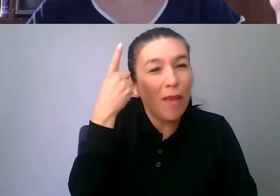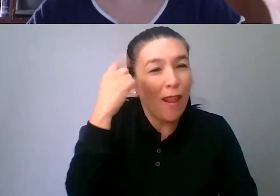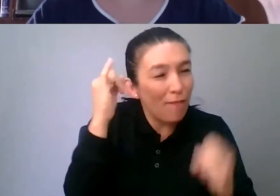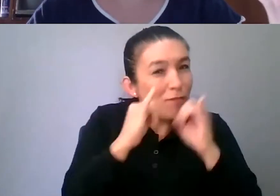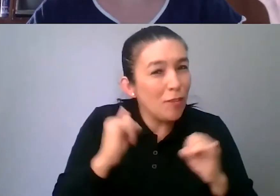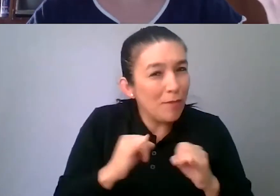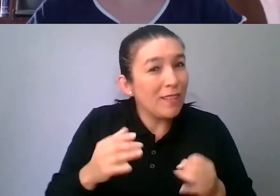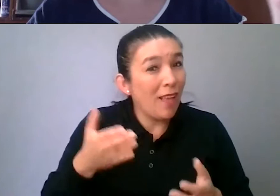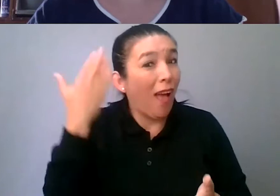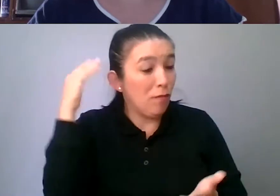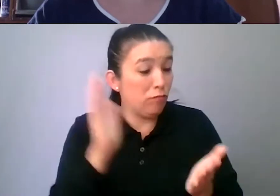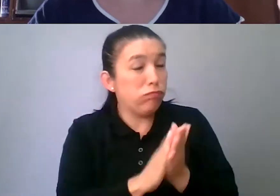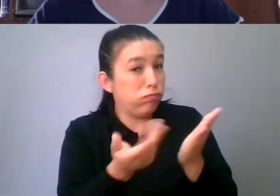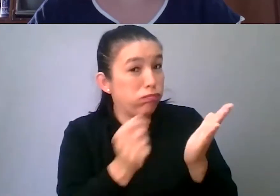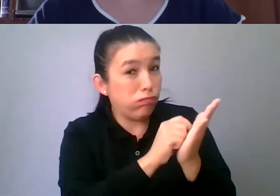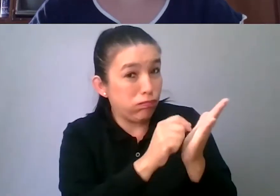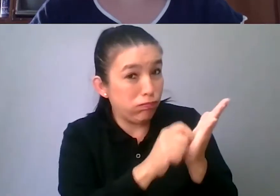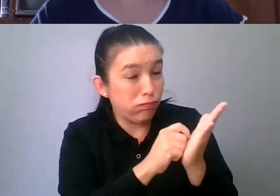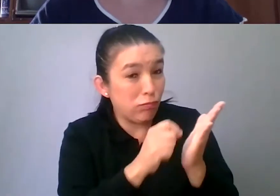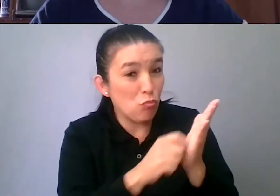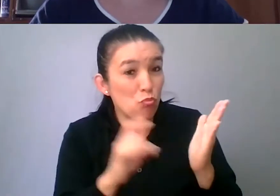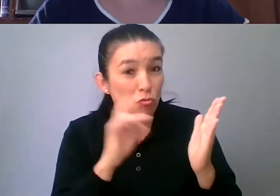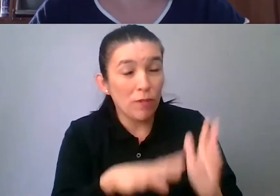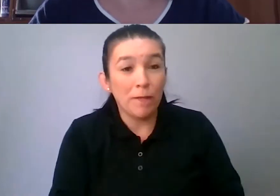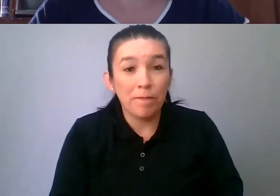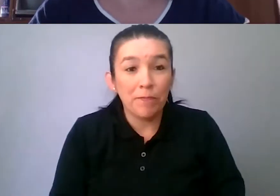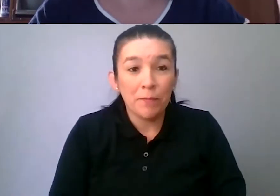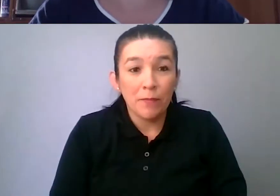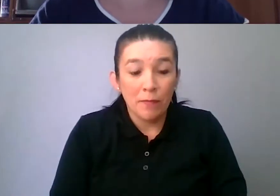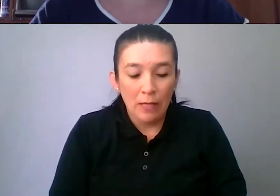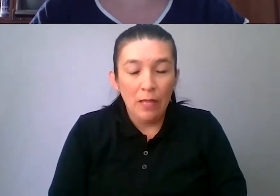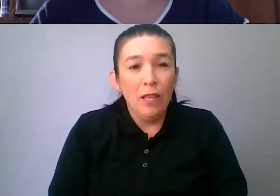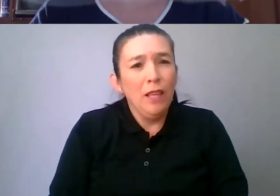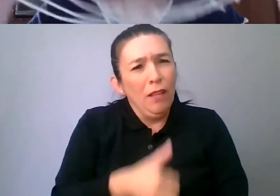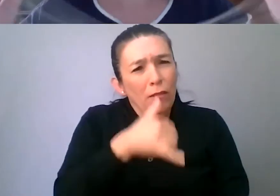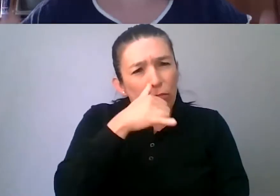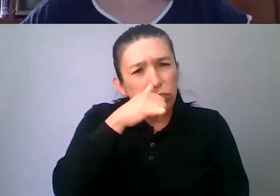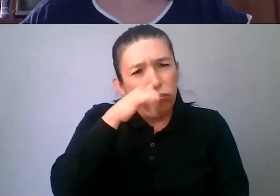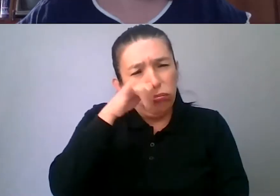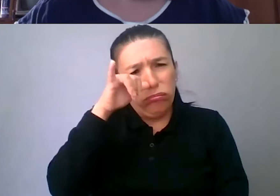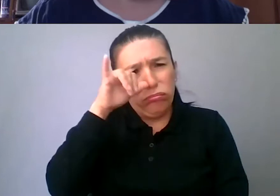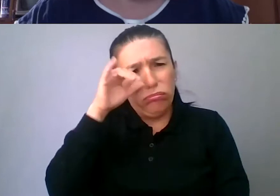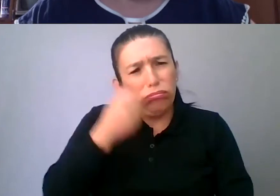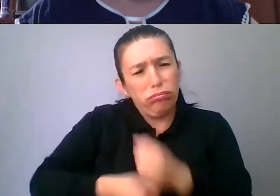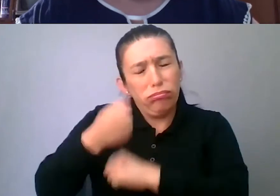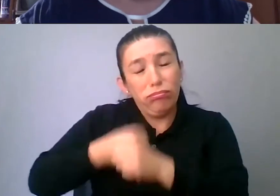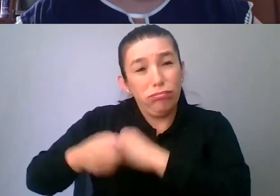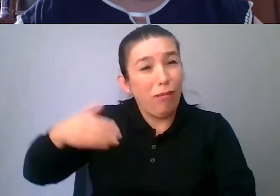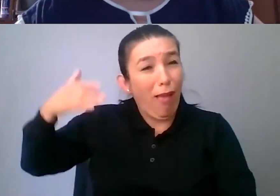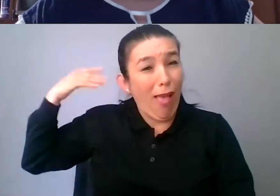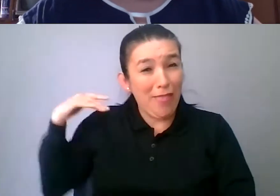escritas y que, como les cuento, data de la época de